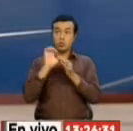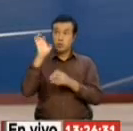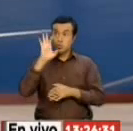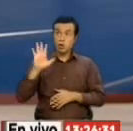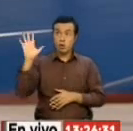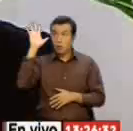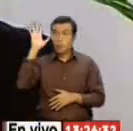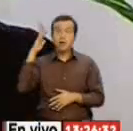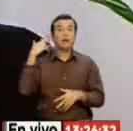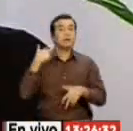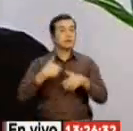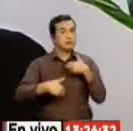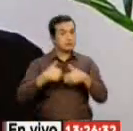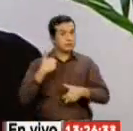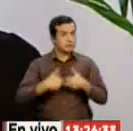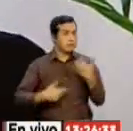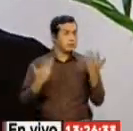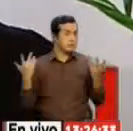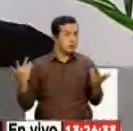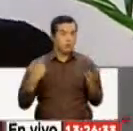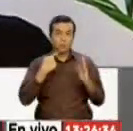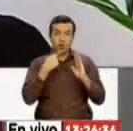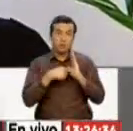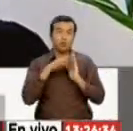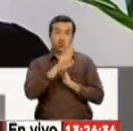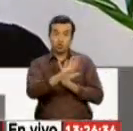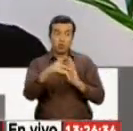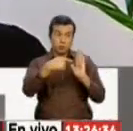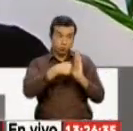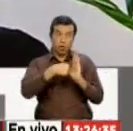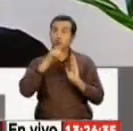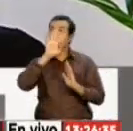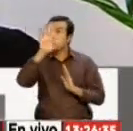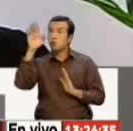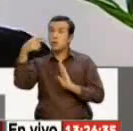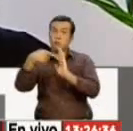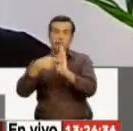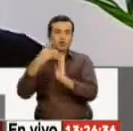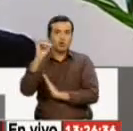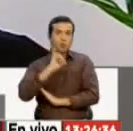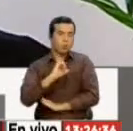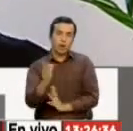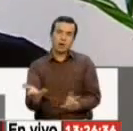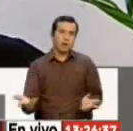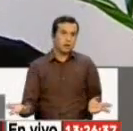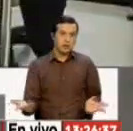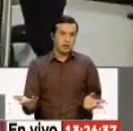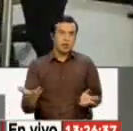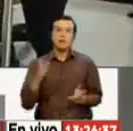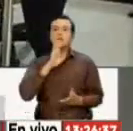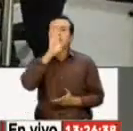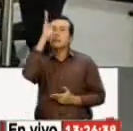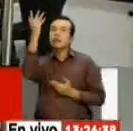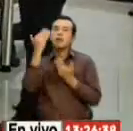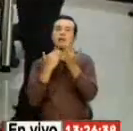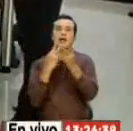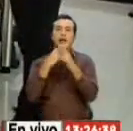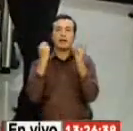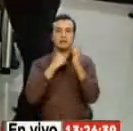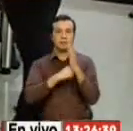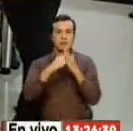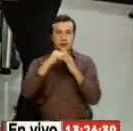otros países. Si nosotros ponemos impuestos, ellos también van a poner impuestos. O sea, normalmente siempre cuando se hace es recíproco. El exministro